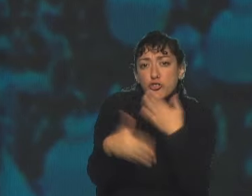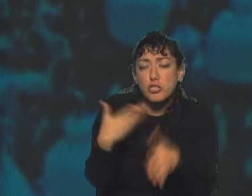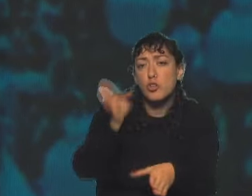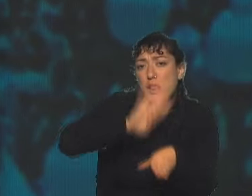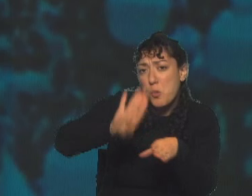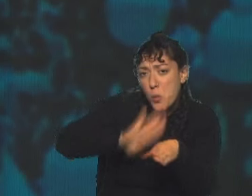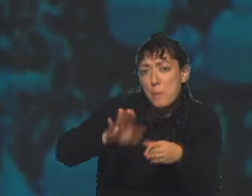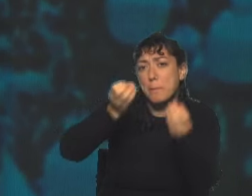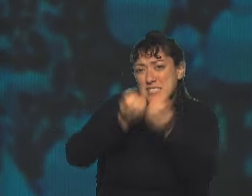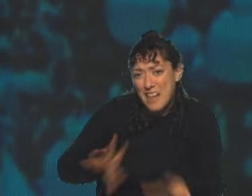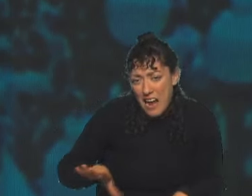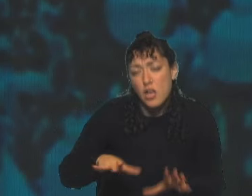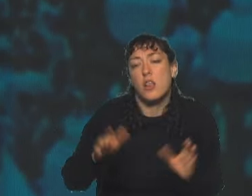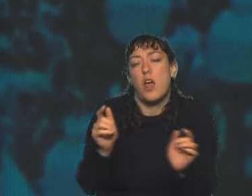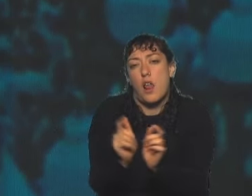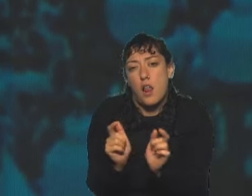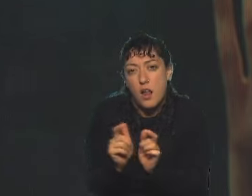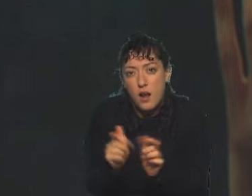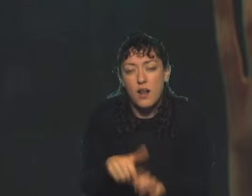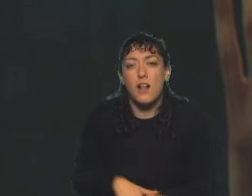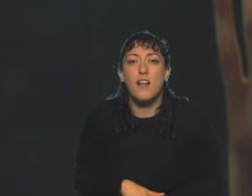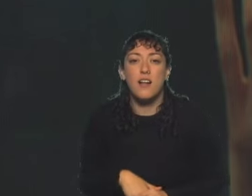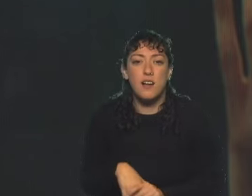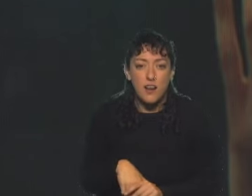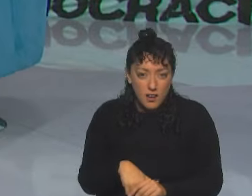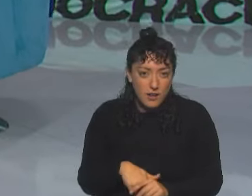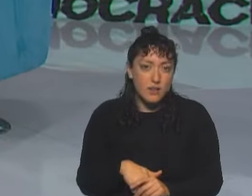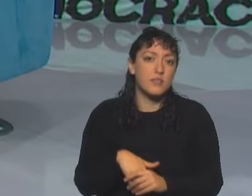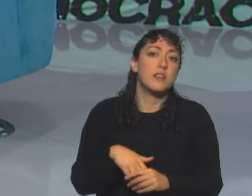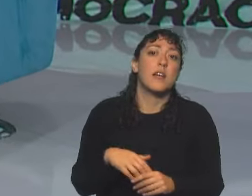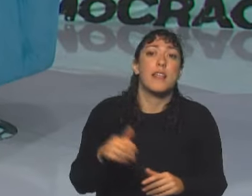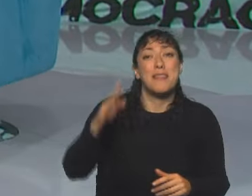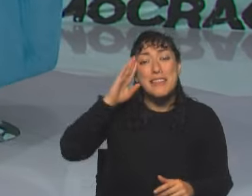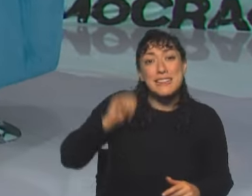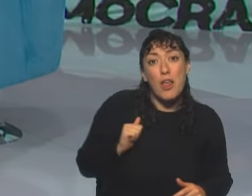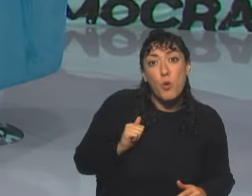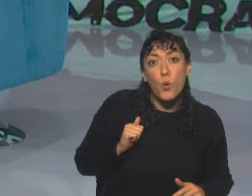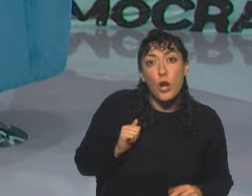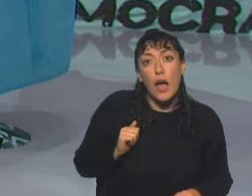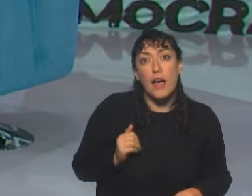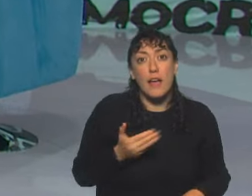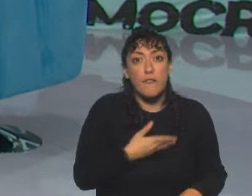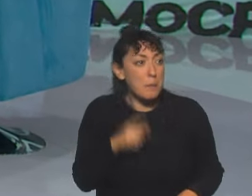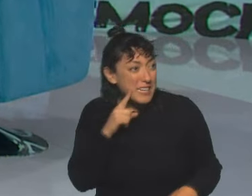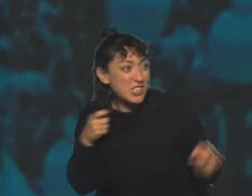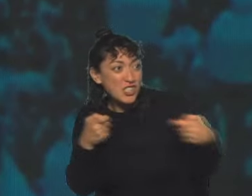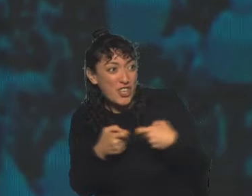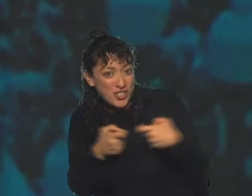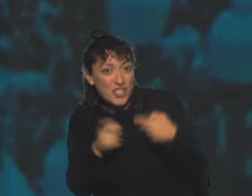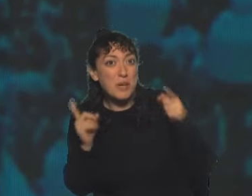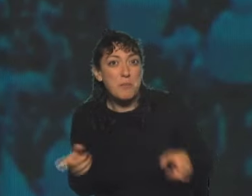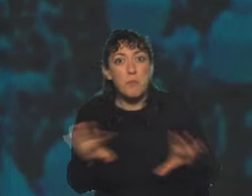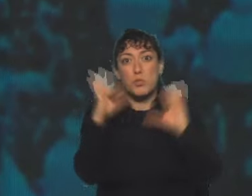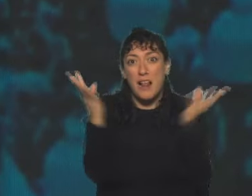endeudamiento naturalmente muchísimo menor al que se vio después. Era necesario. Pero claro, lo primero que hizo la dictadura fue asociarse al Fondo Monetario y al Banco